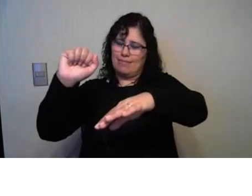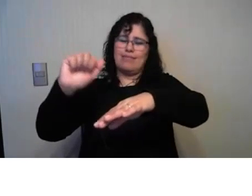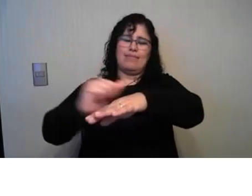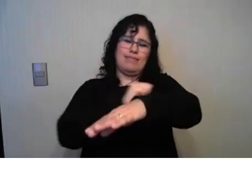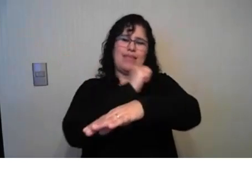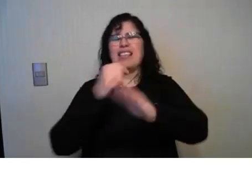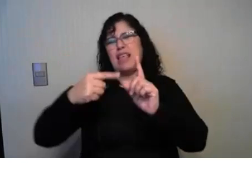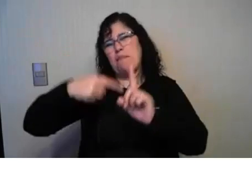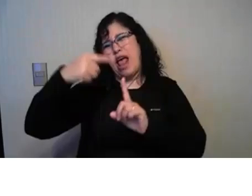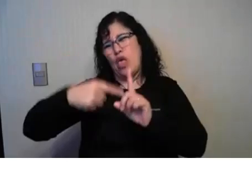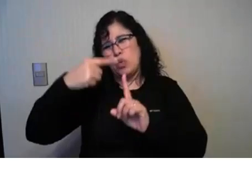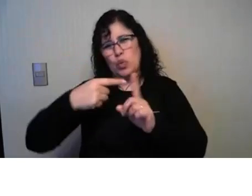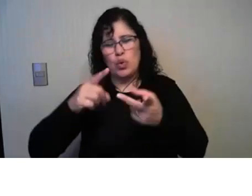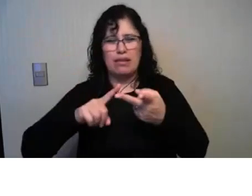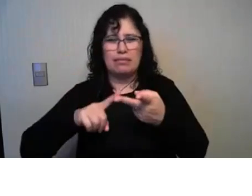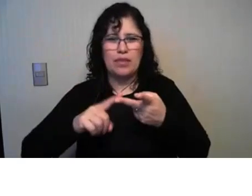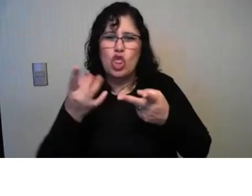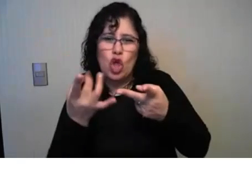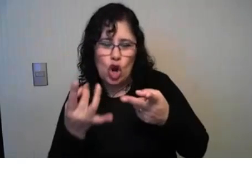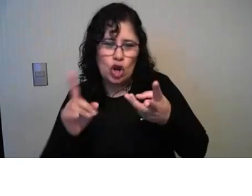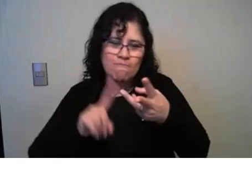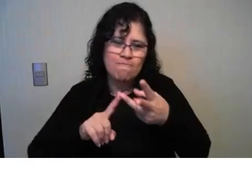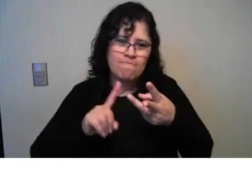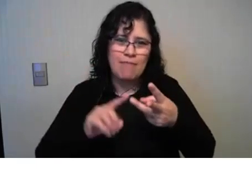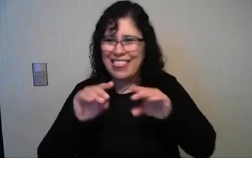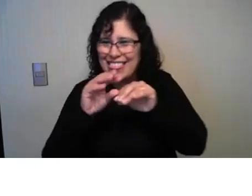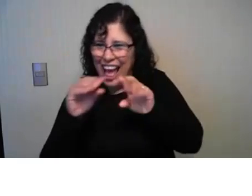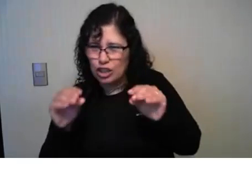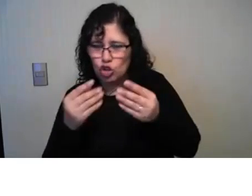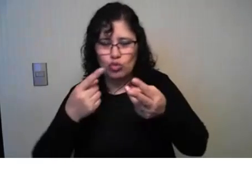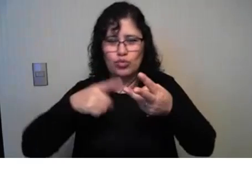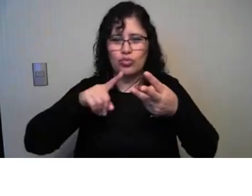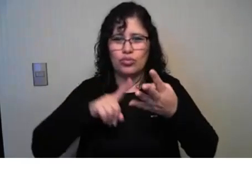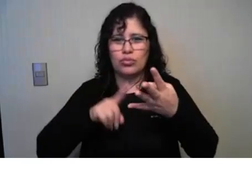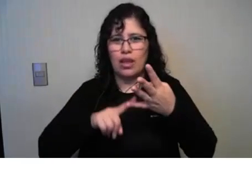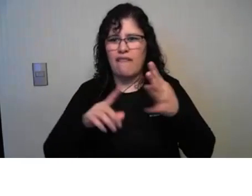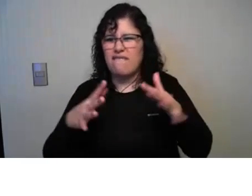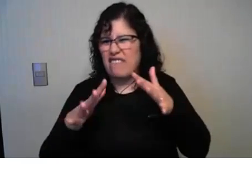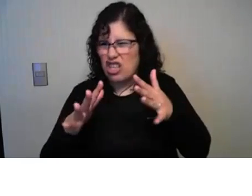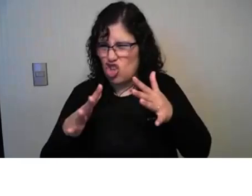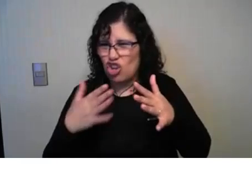Temperatura, dolor, tacto, vibración.